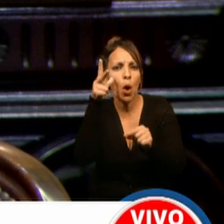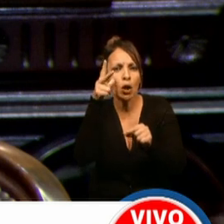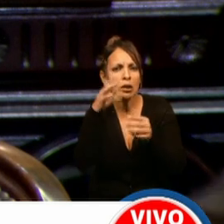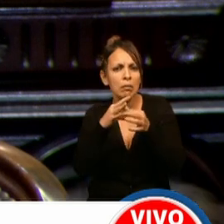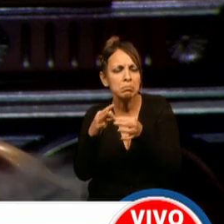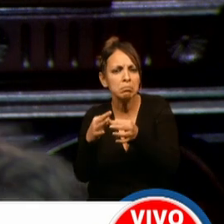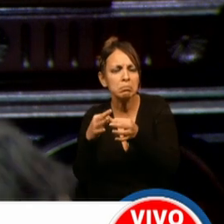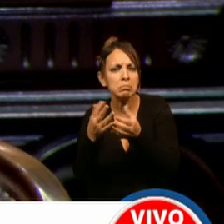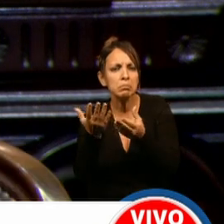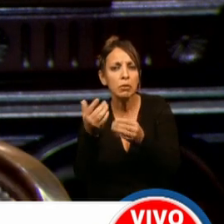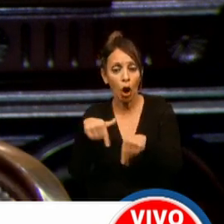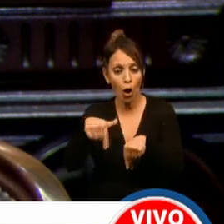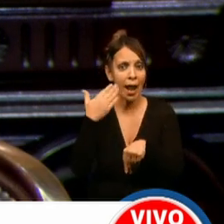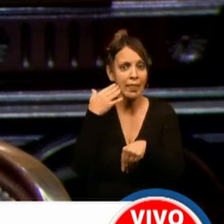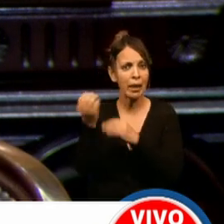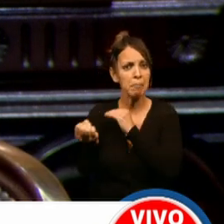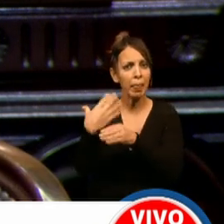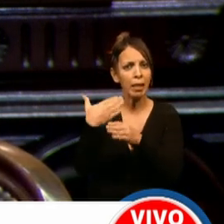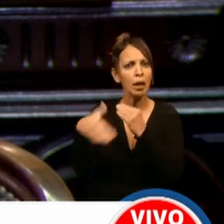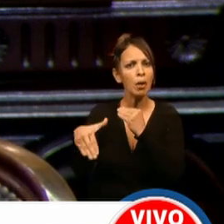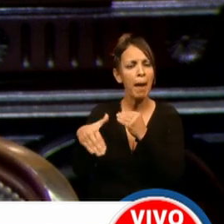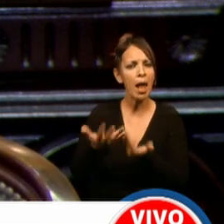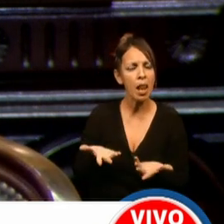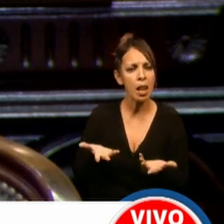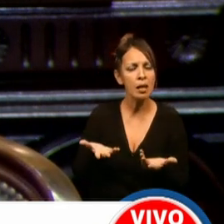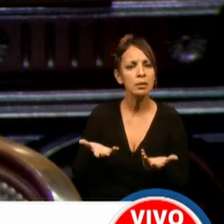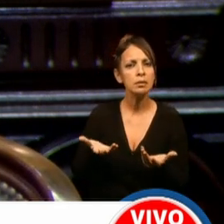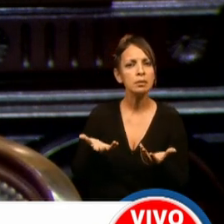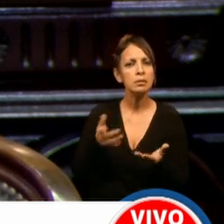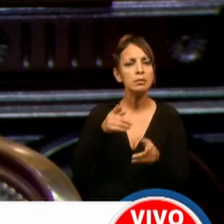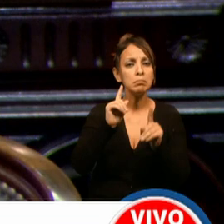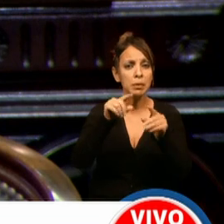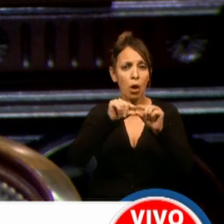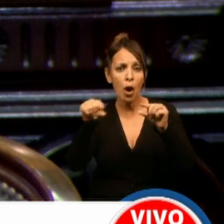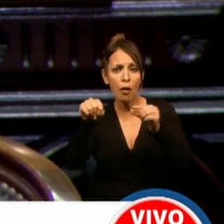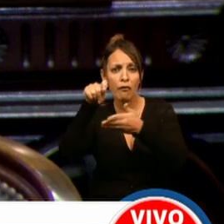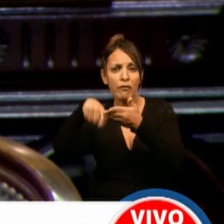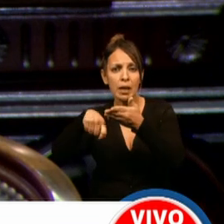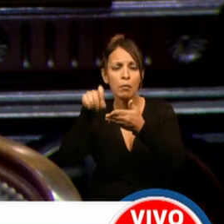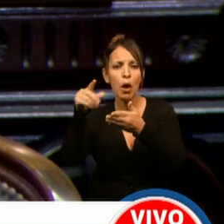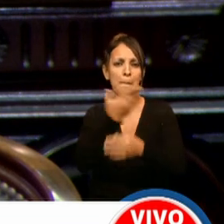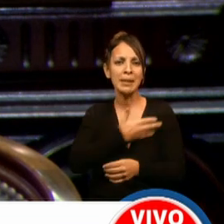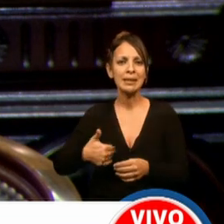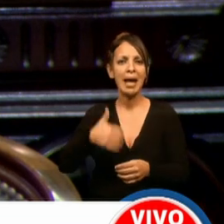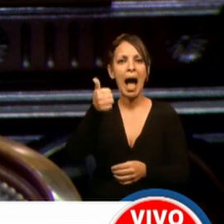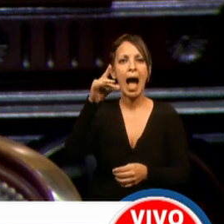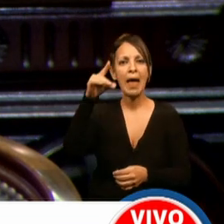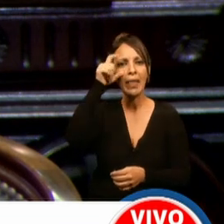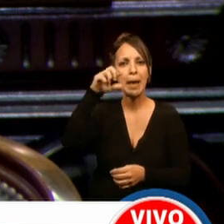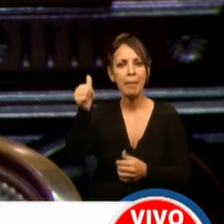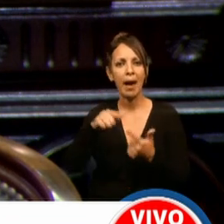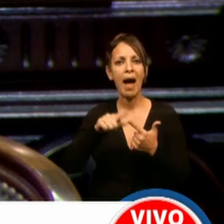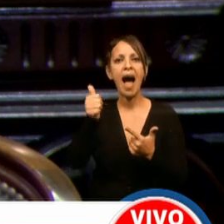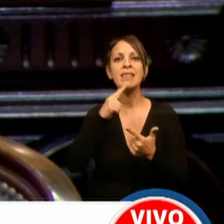que he recibido esta tarde justamente firmado por el presidente de adepa el presidente de